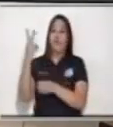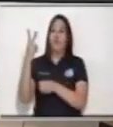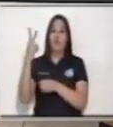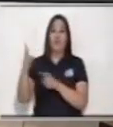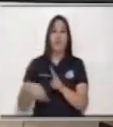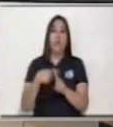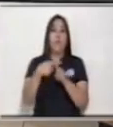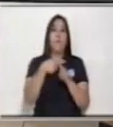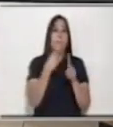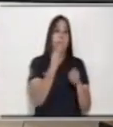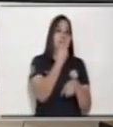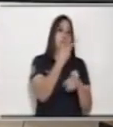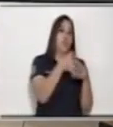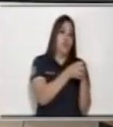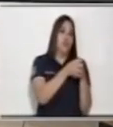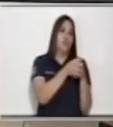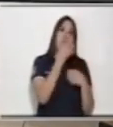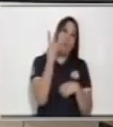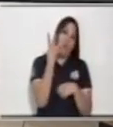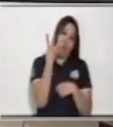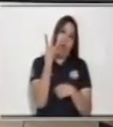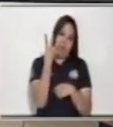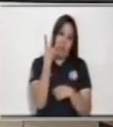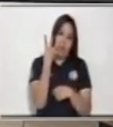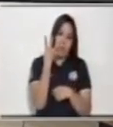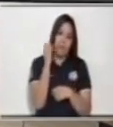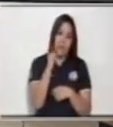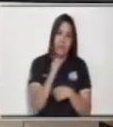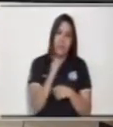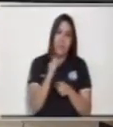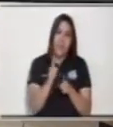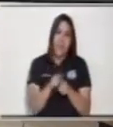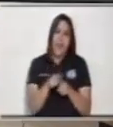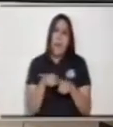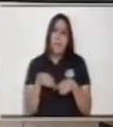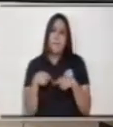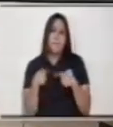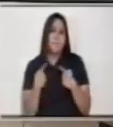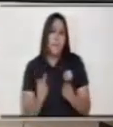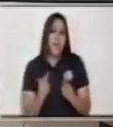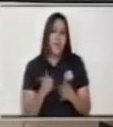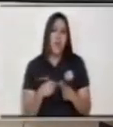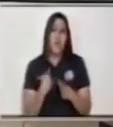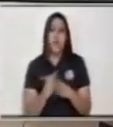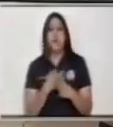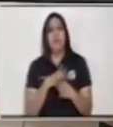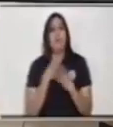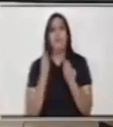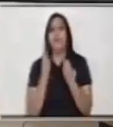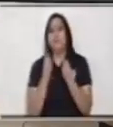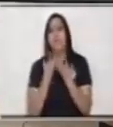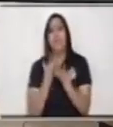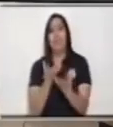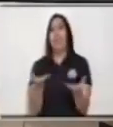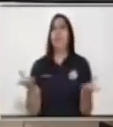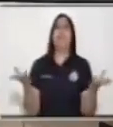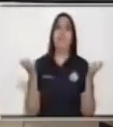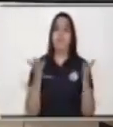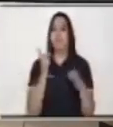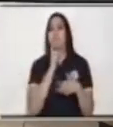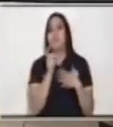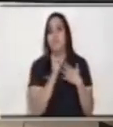dos, cuatro. Muy bien. Pero ¿qué pasa cuando tengo muchas cosas? Por